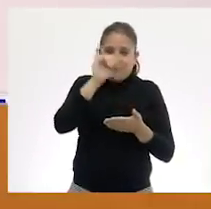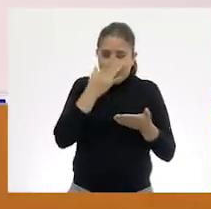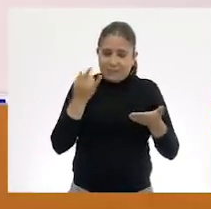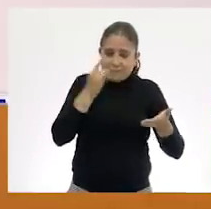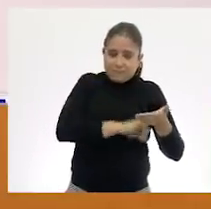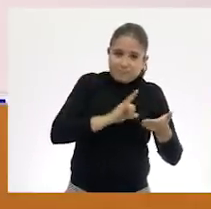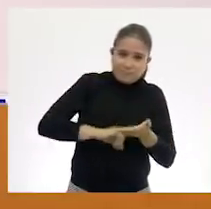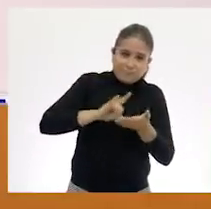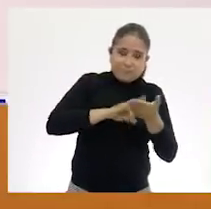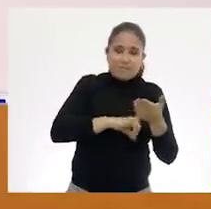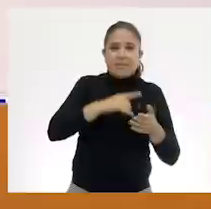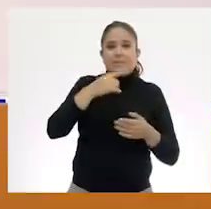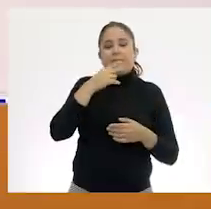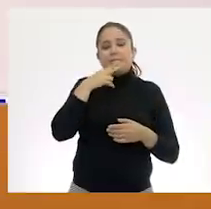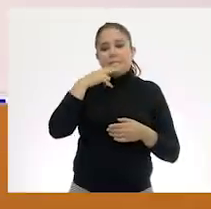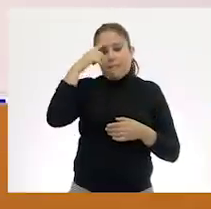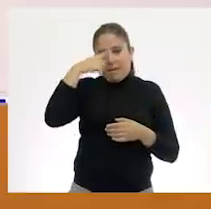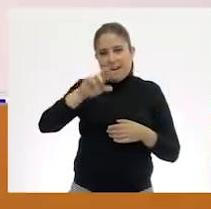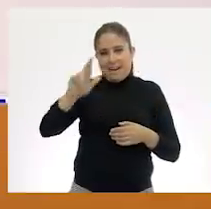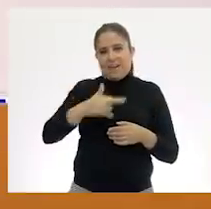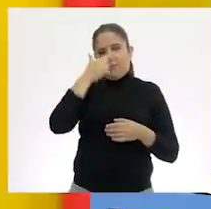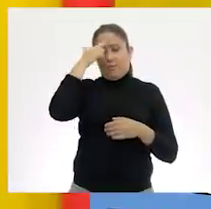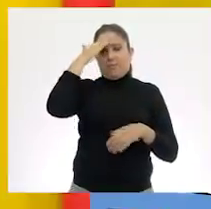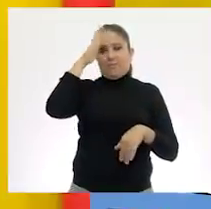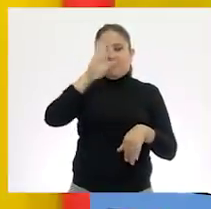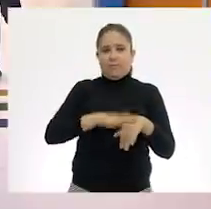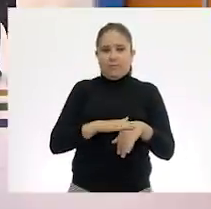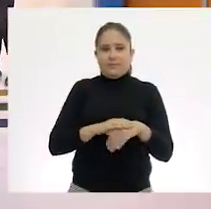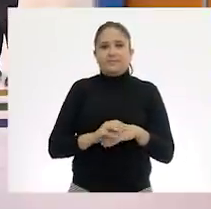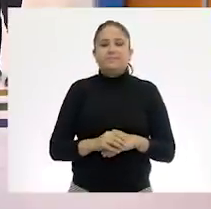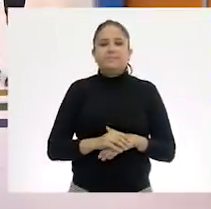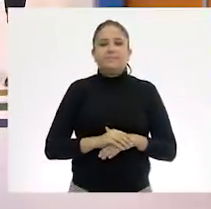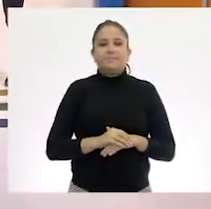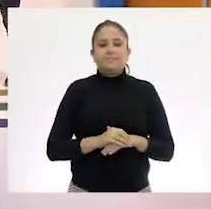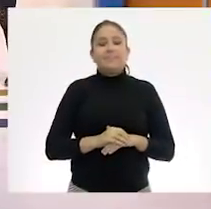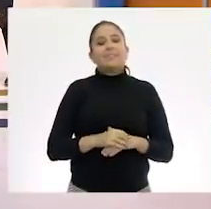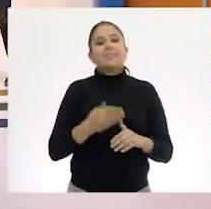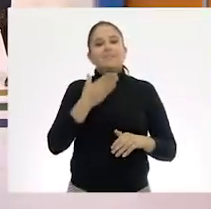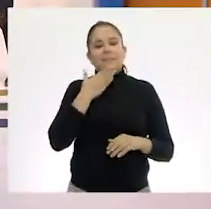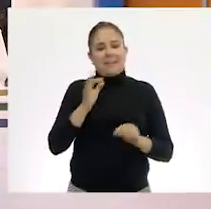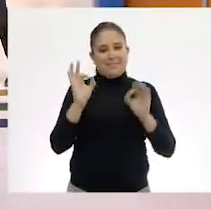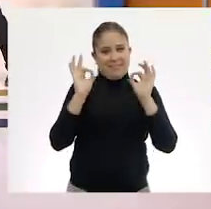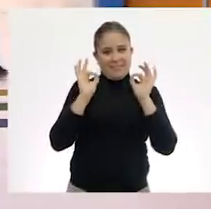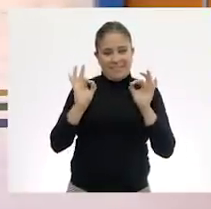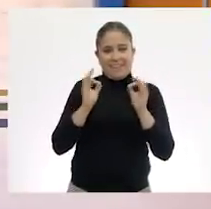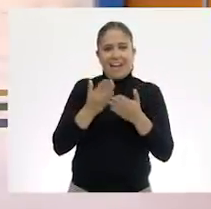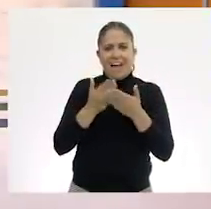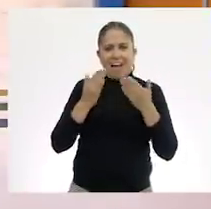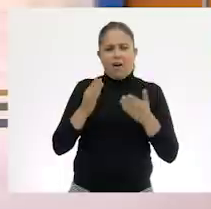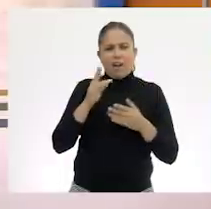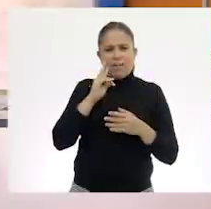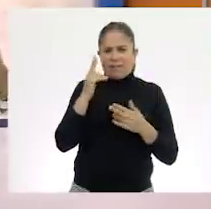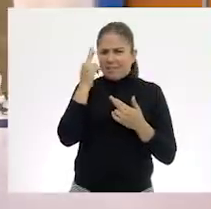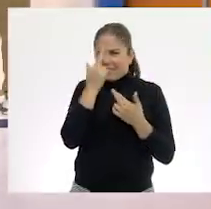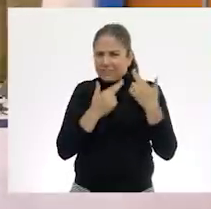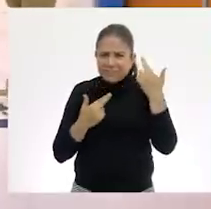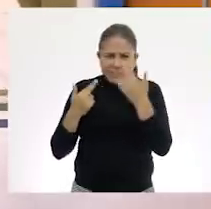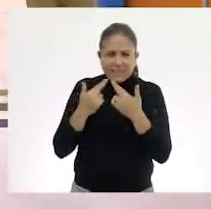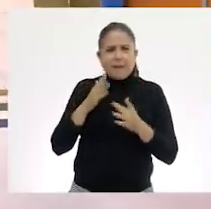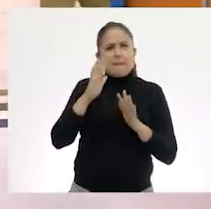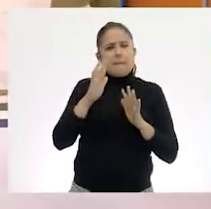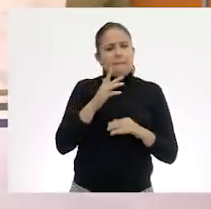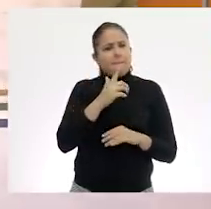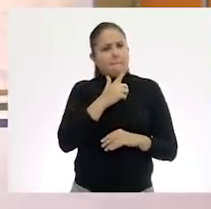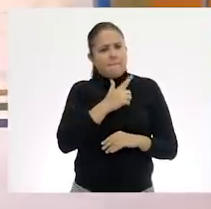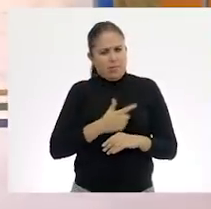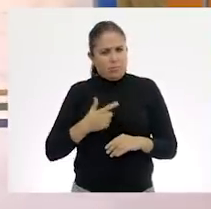para recordar todo lo que ya se vio. Todo lo que ya se estaba viendo. Muy bien, perfecto. Vamos a ver para analizar muy bien. Me gusta